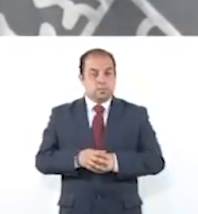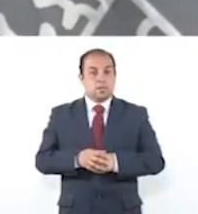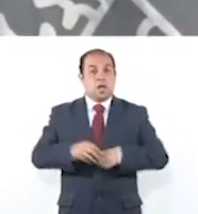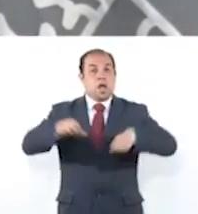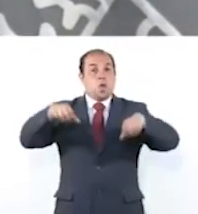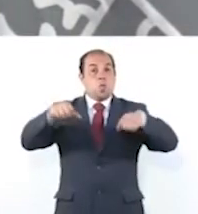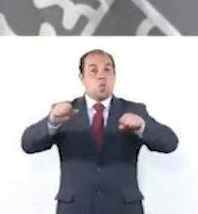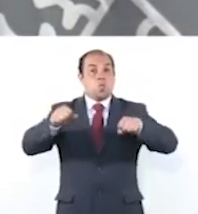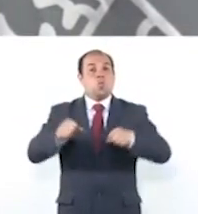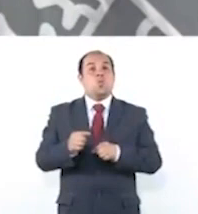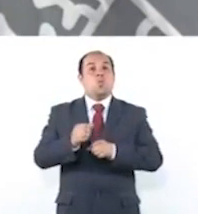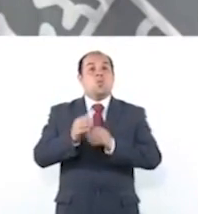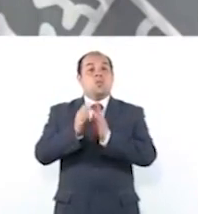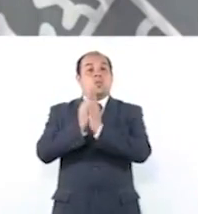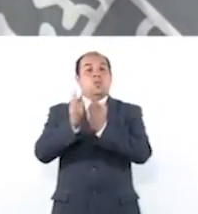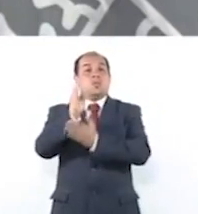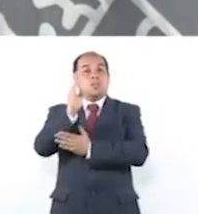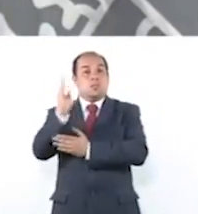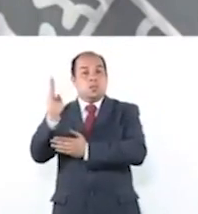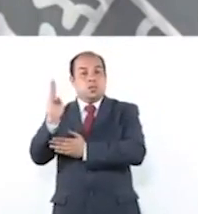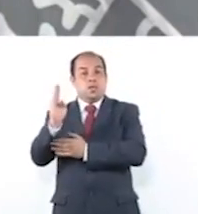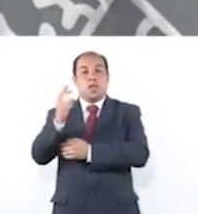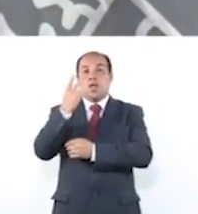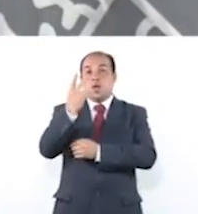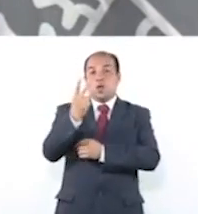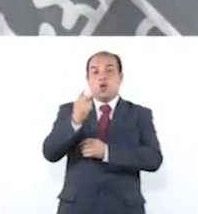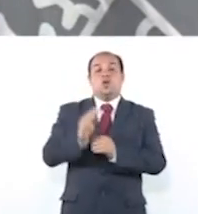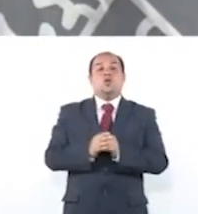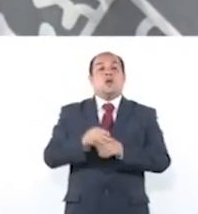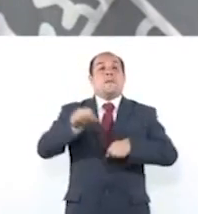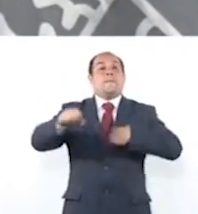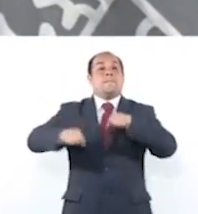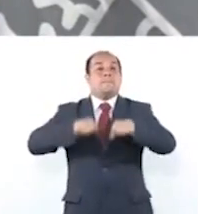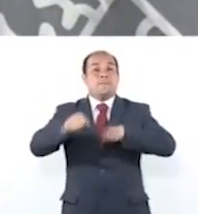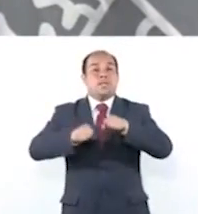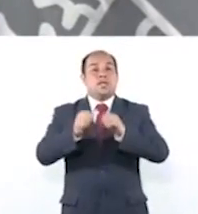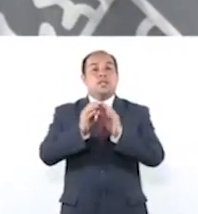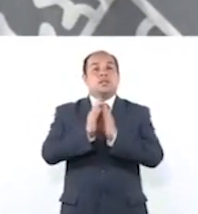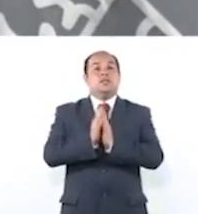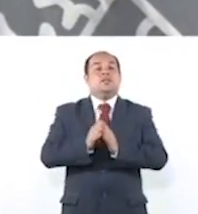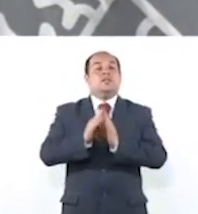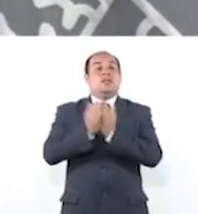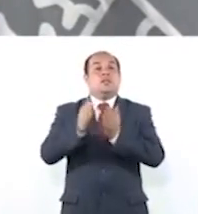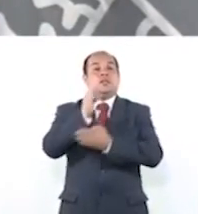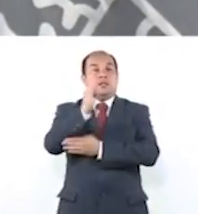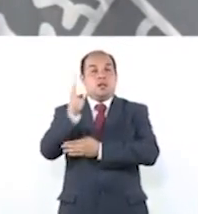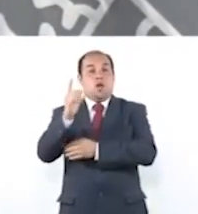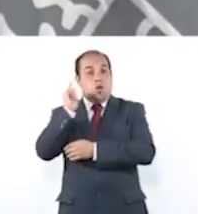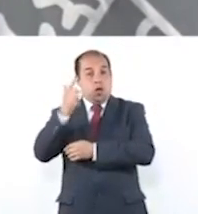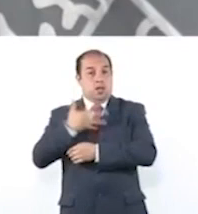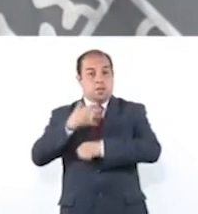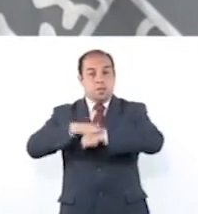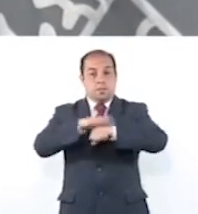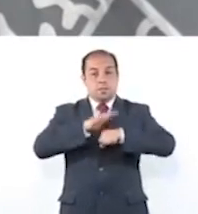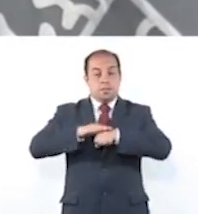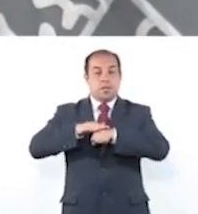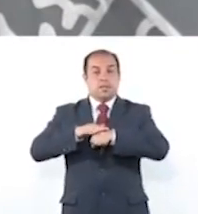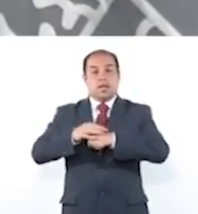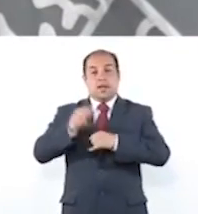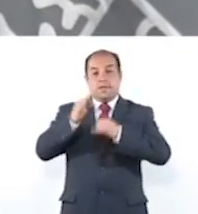motolibrería y nuestras dos bicilibrerías, que esperamos que sean muchas más para fines de año, ahí en la